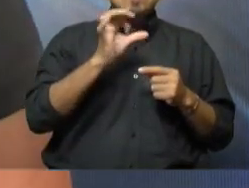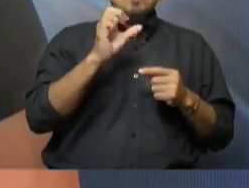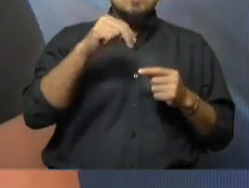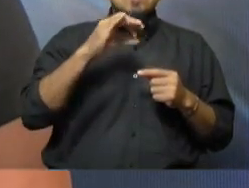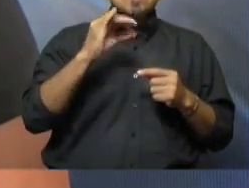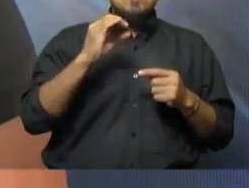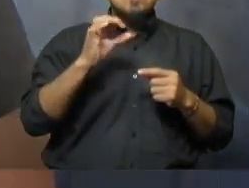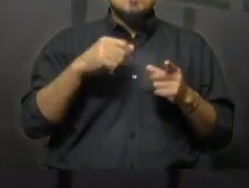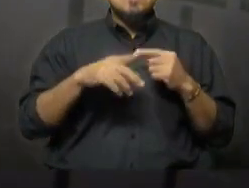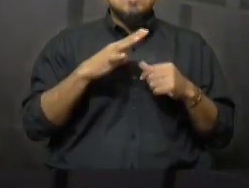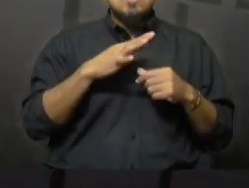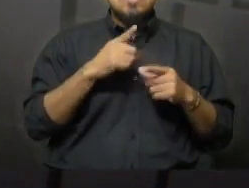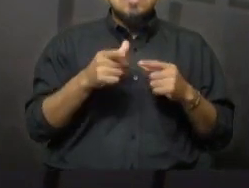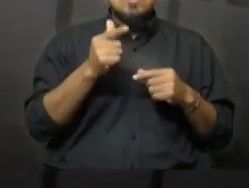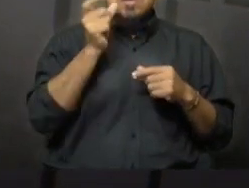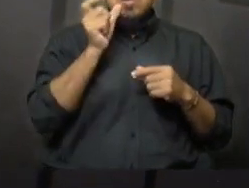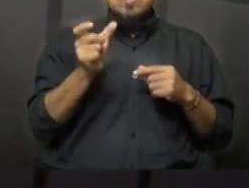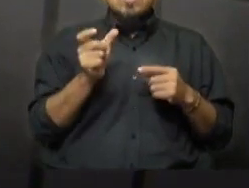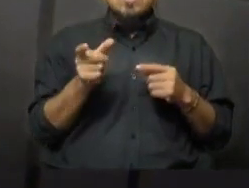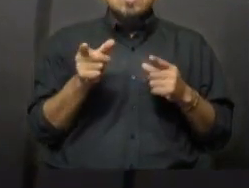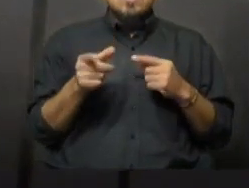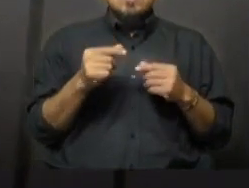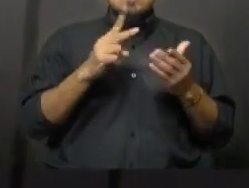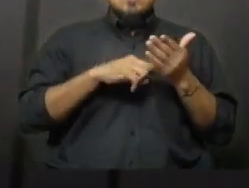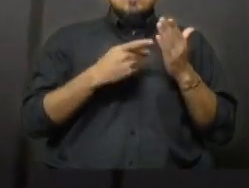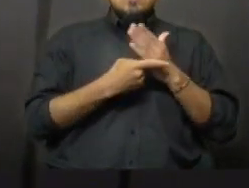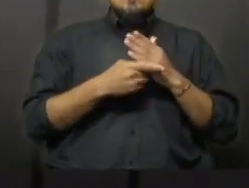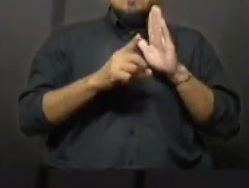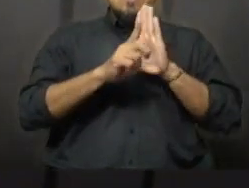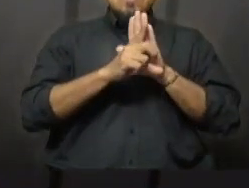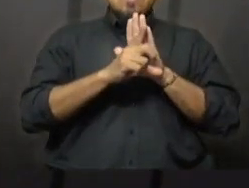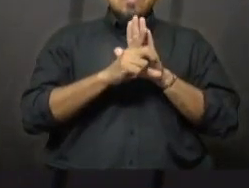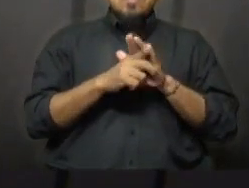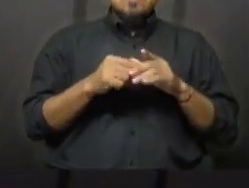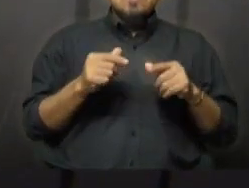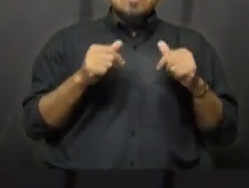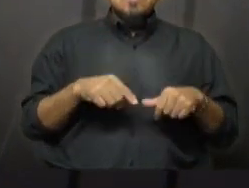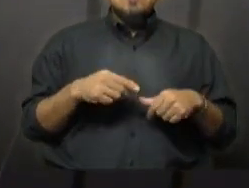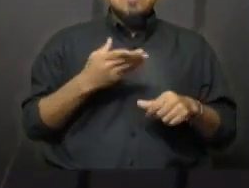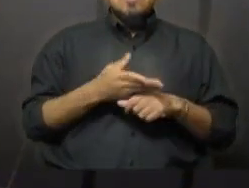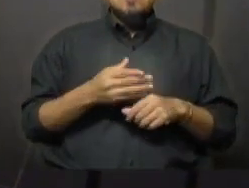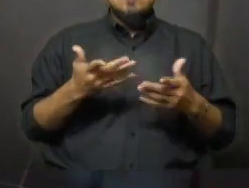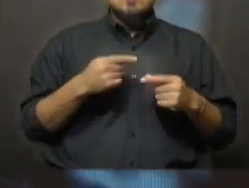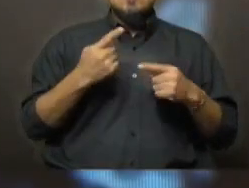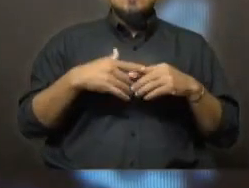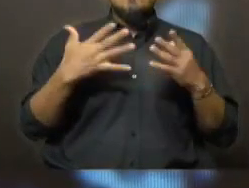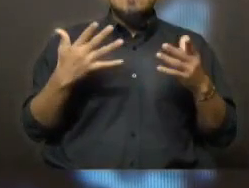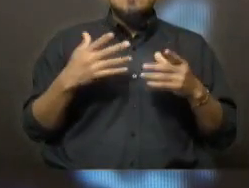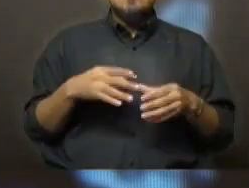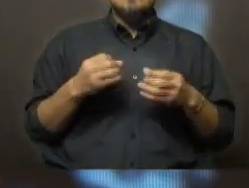ha nombrado ese argumento ante el proyecto de ley y también ante nuestro reclamo ahora de los festivales, a ver por